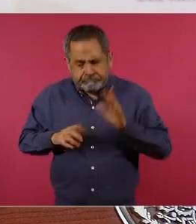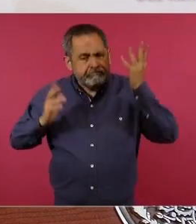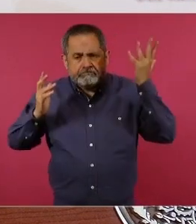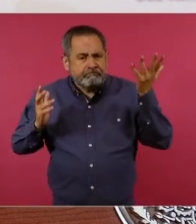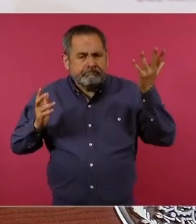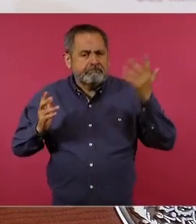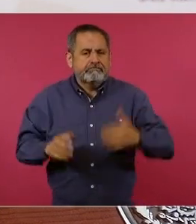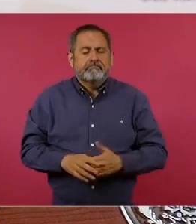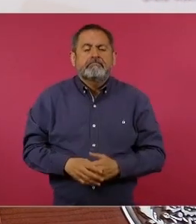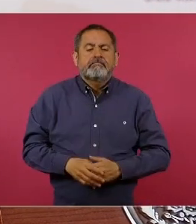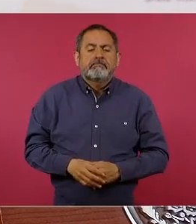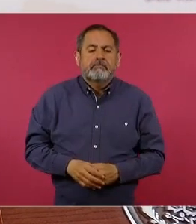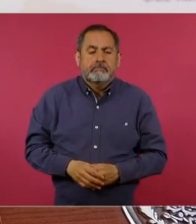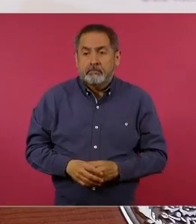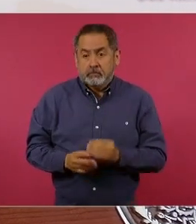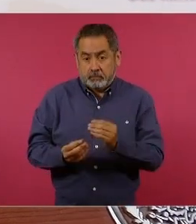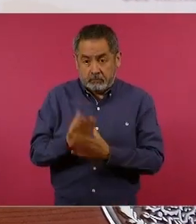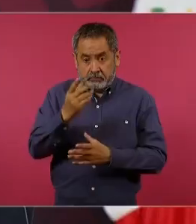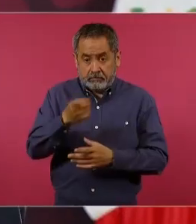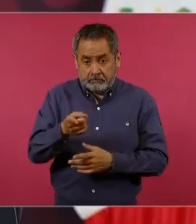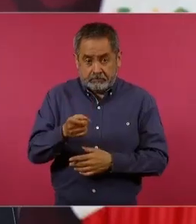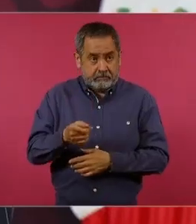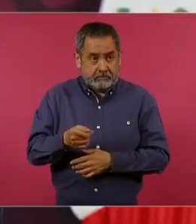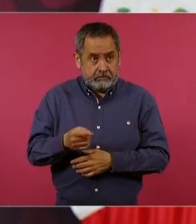Y no es nada nuevo.